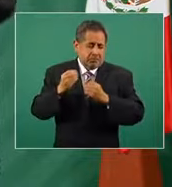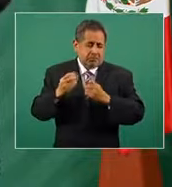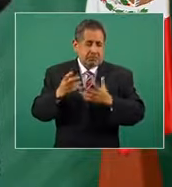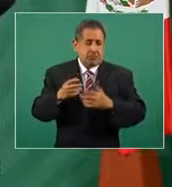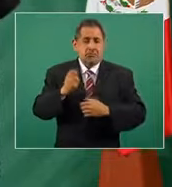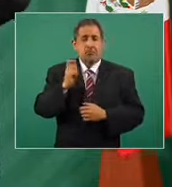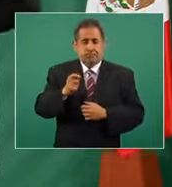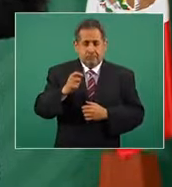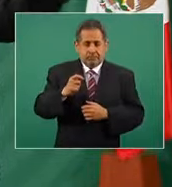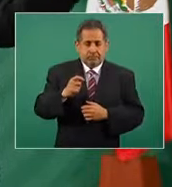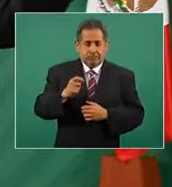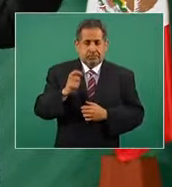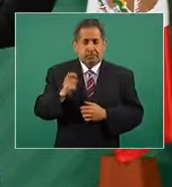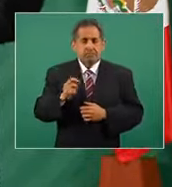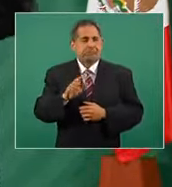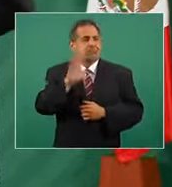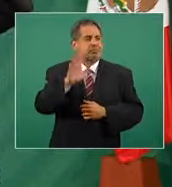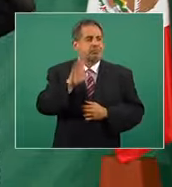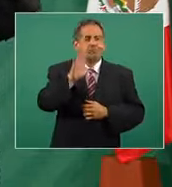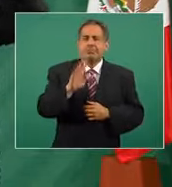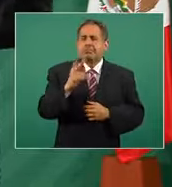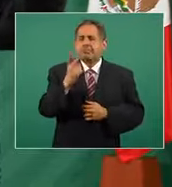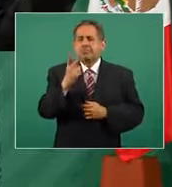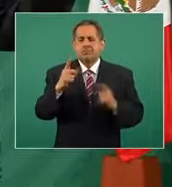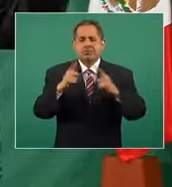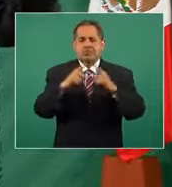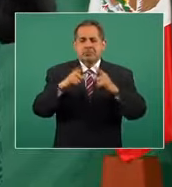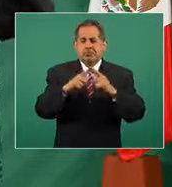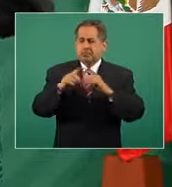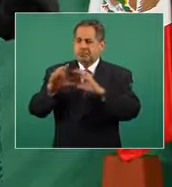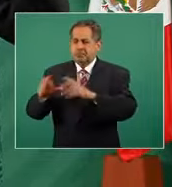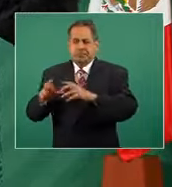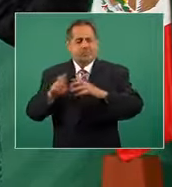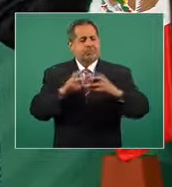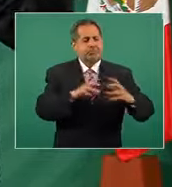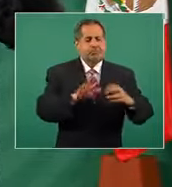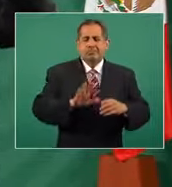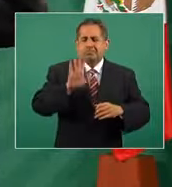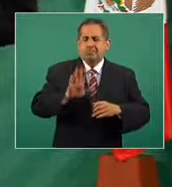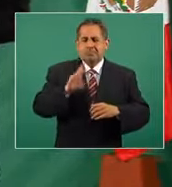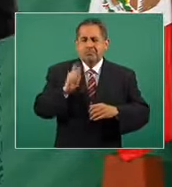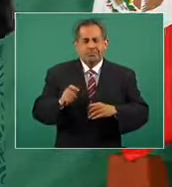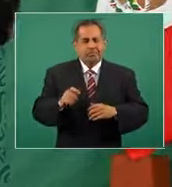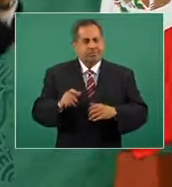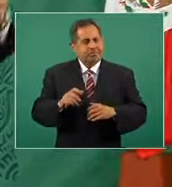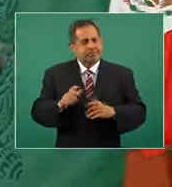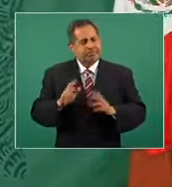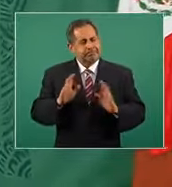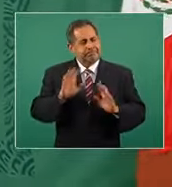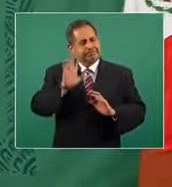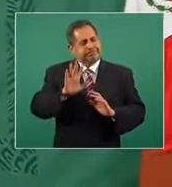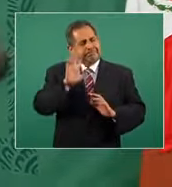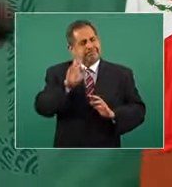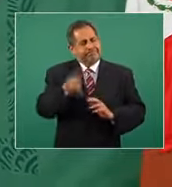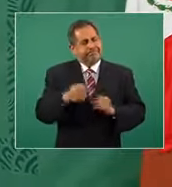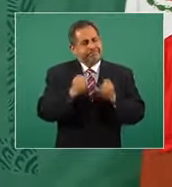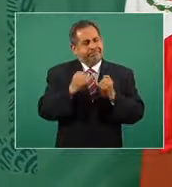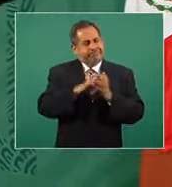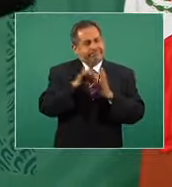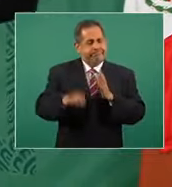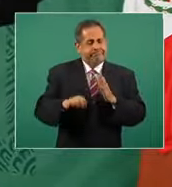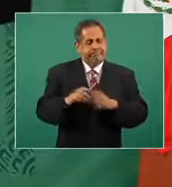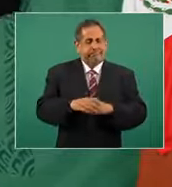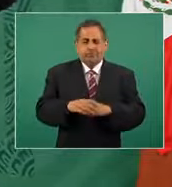eran estas dos iglesias, ¿no?, los dos grandes templos, los dos